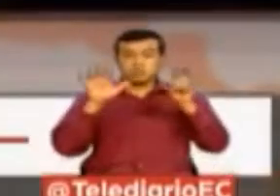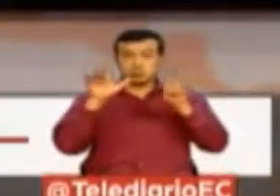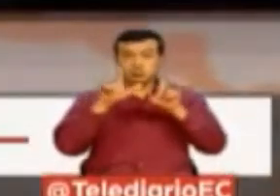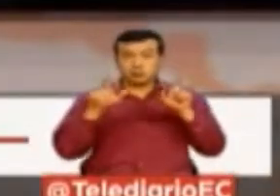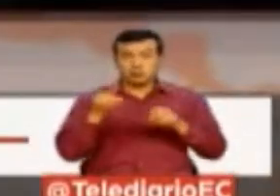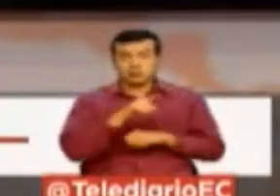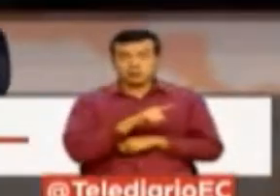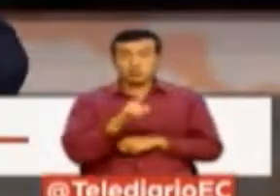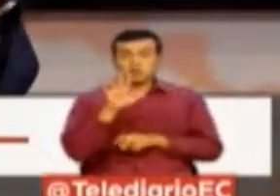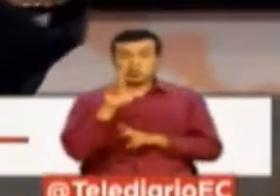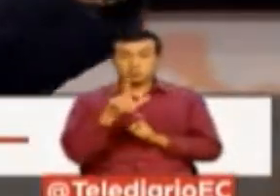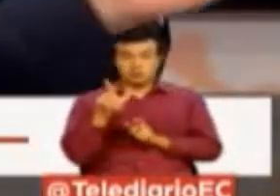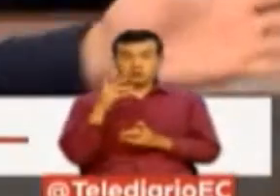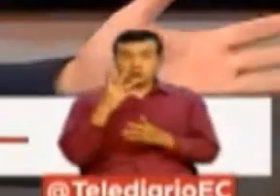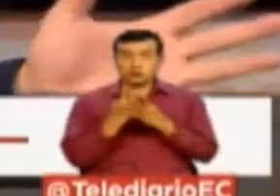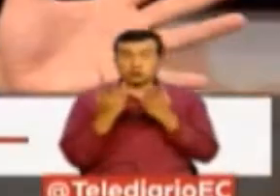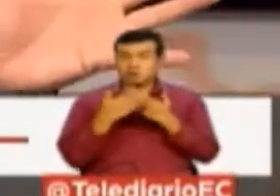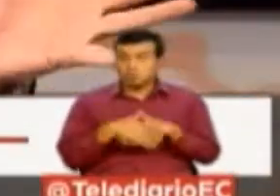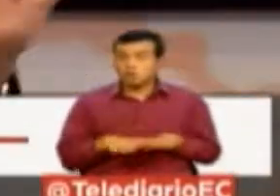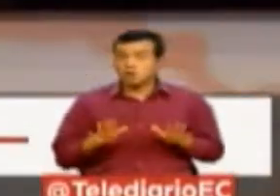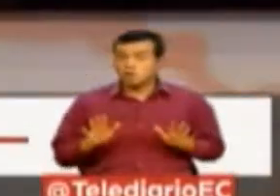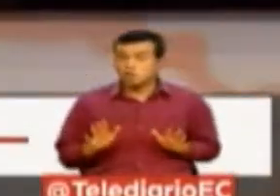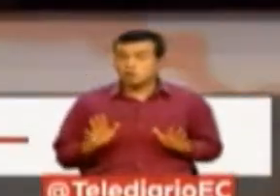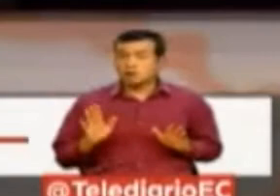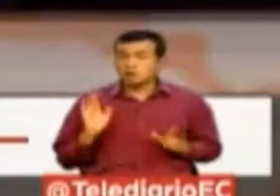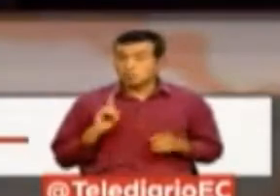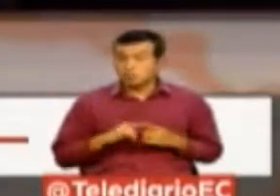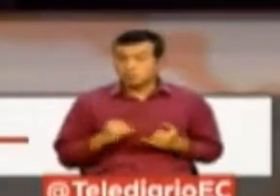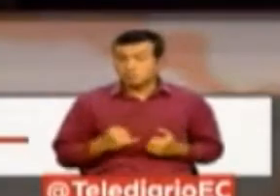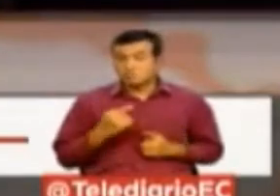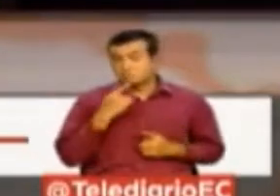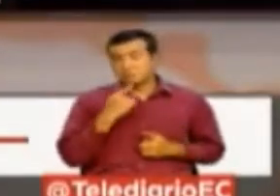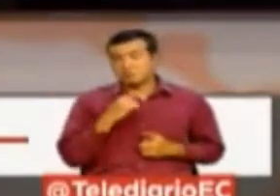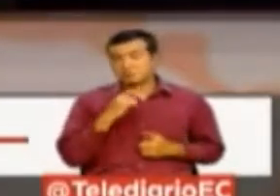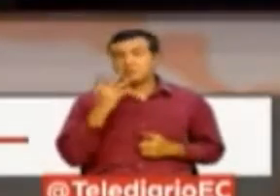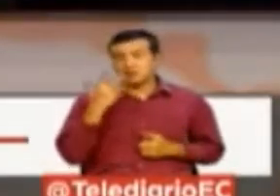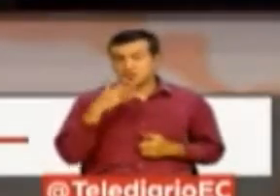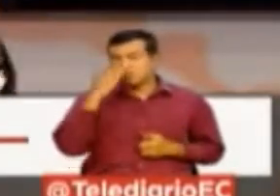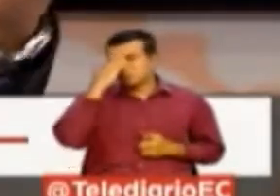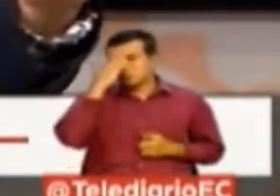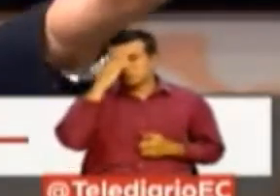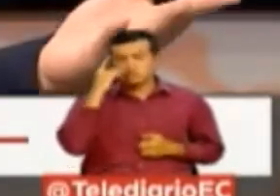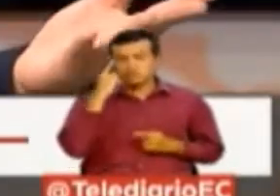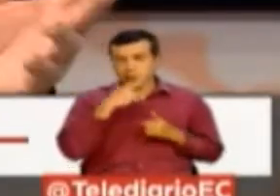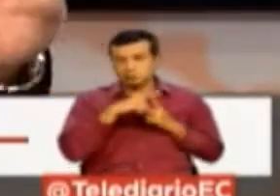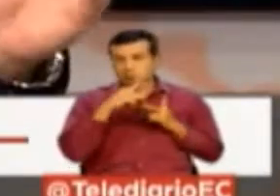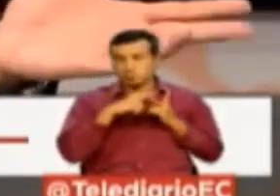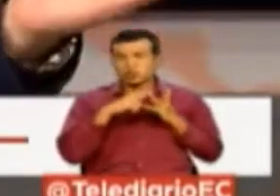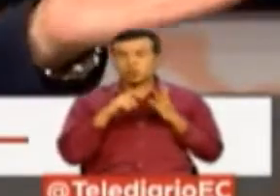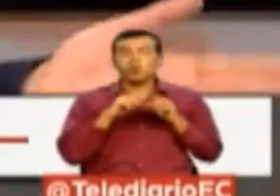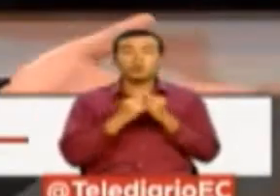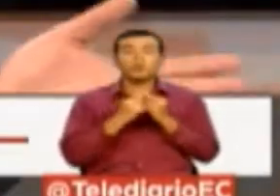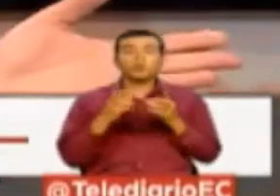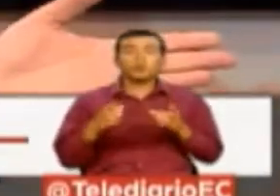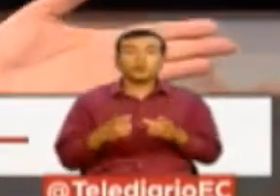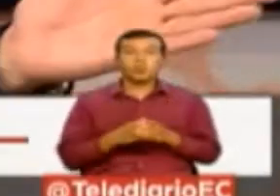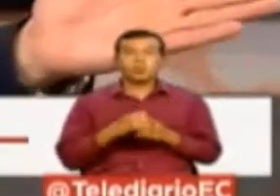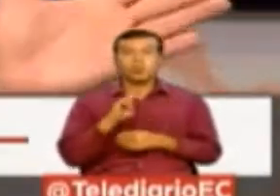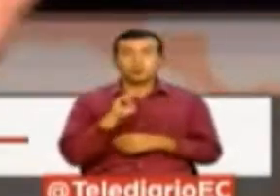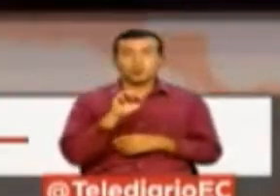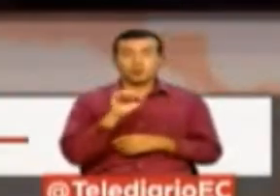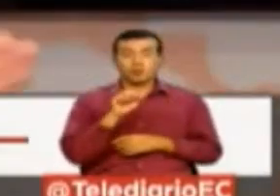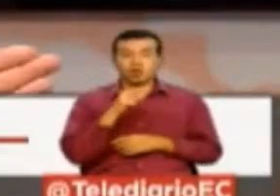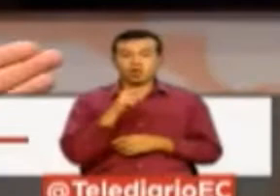existen siete detenidos de lo que nosotros presumiblemente ya tenemos identificado a este grupo de alias guacho